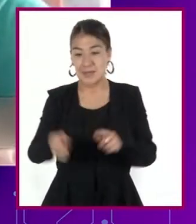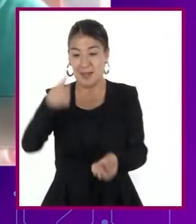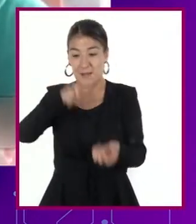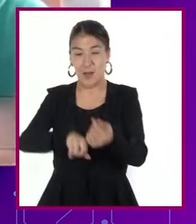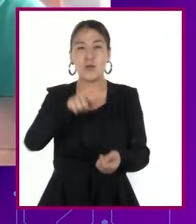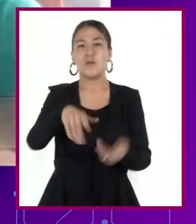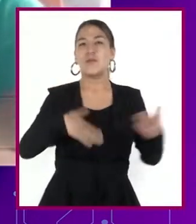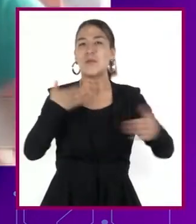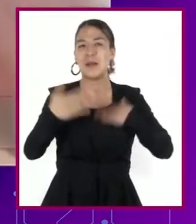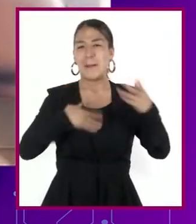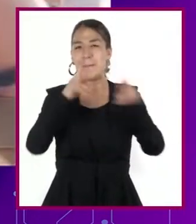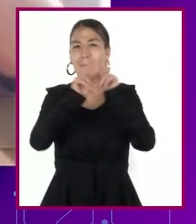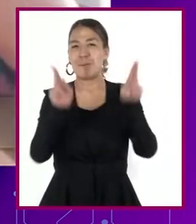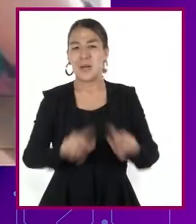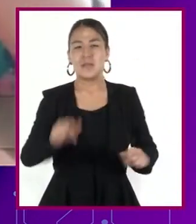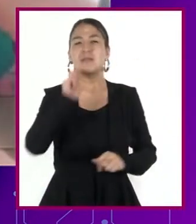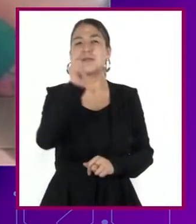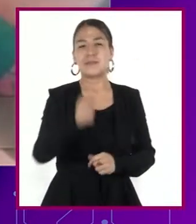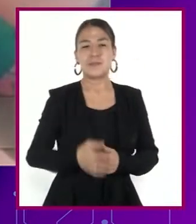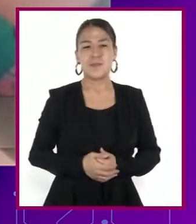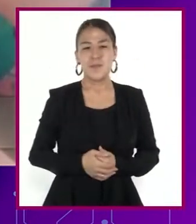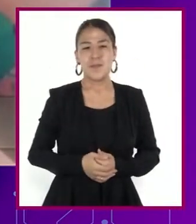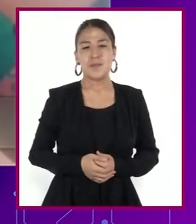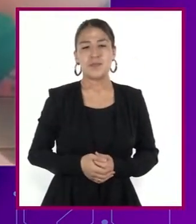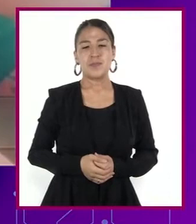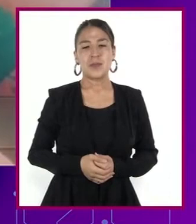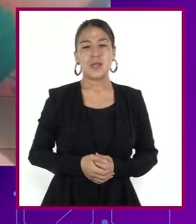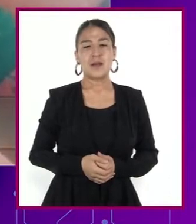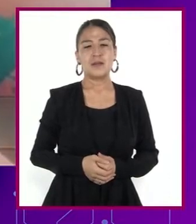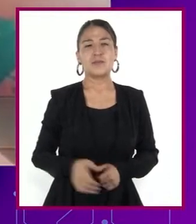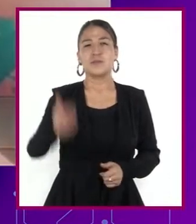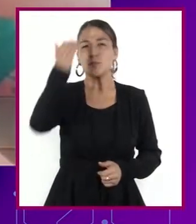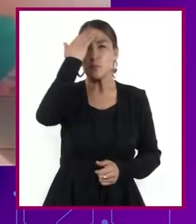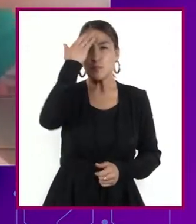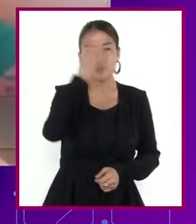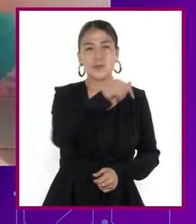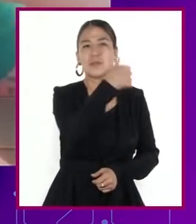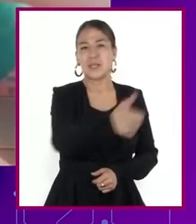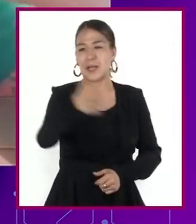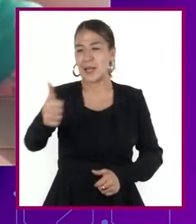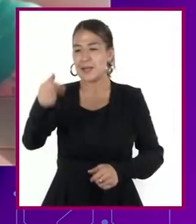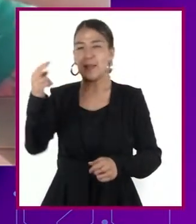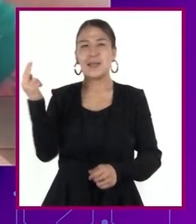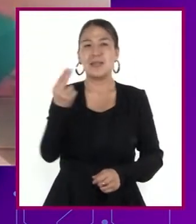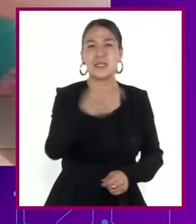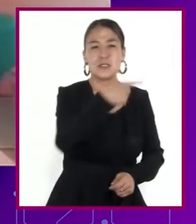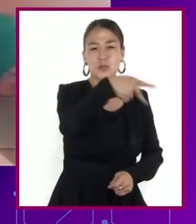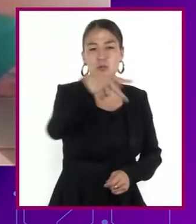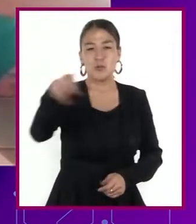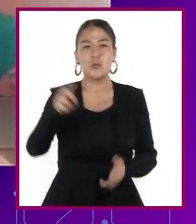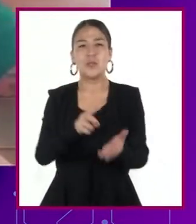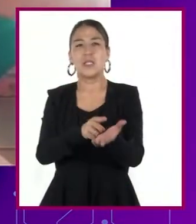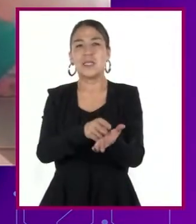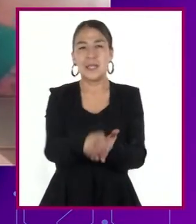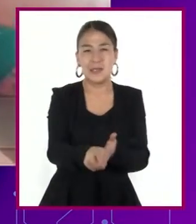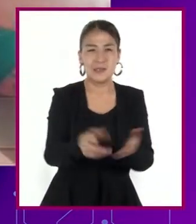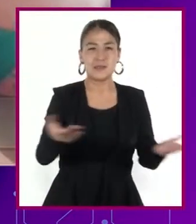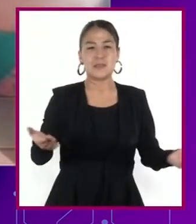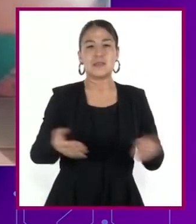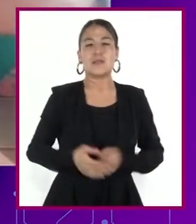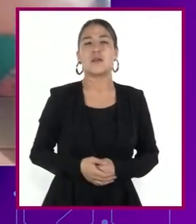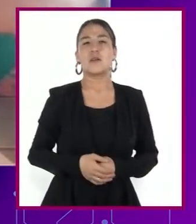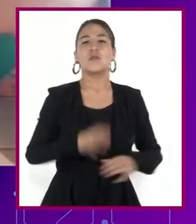convivencia pacífica tienen que ver con el conocimiento de las necesidades de las personas, es decir, sus derechos, tienen que ver con